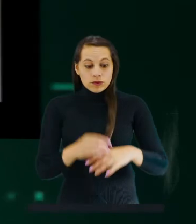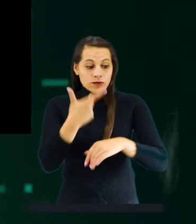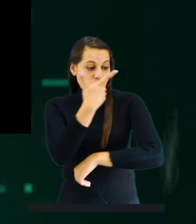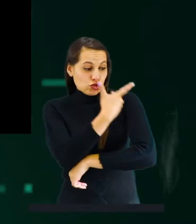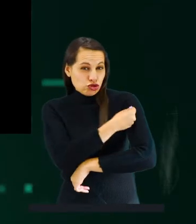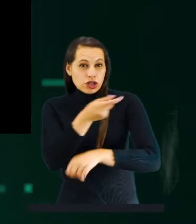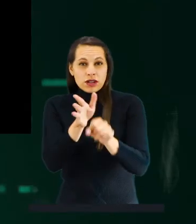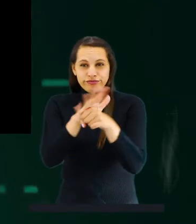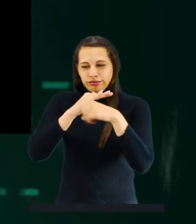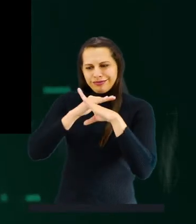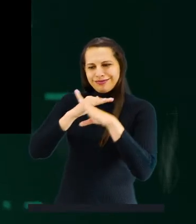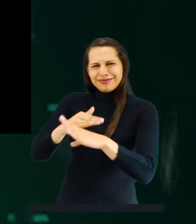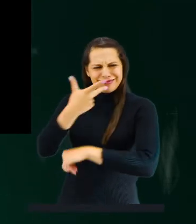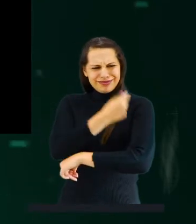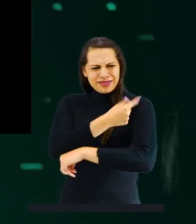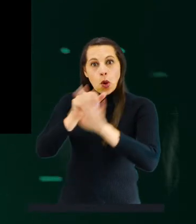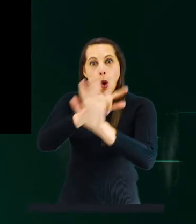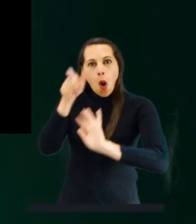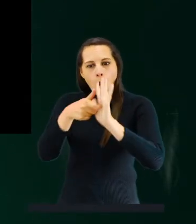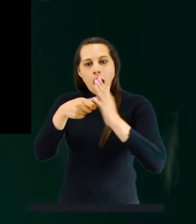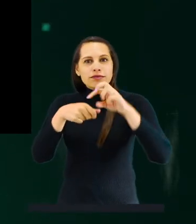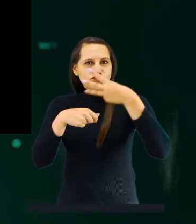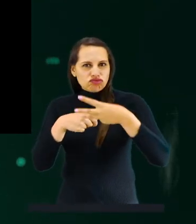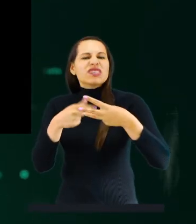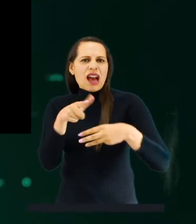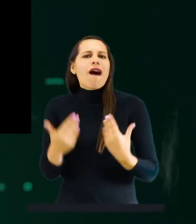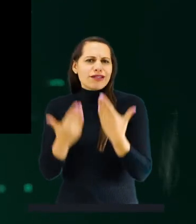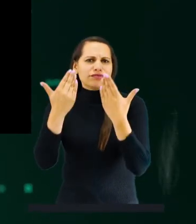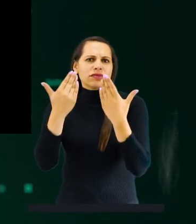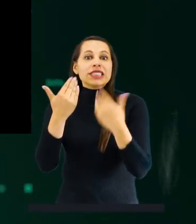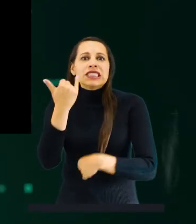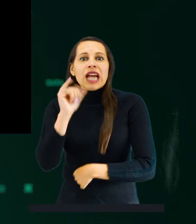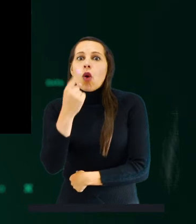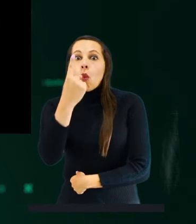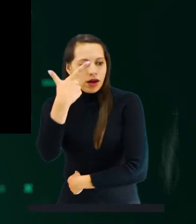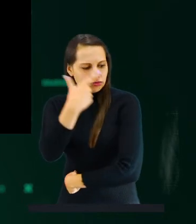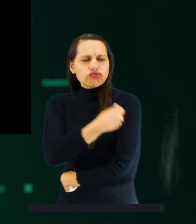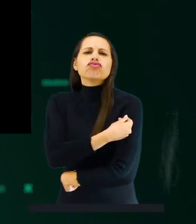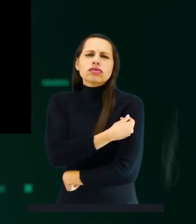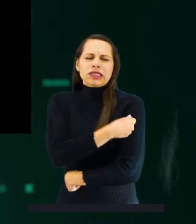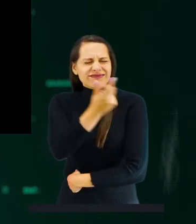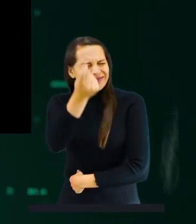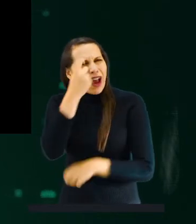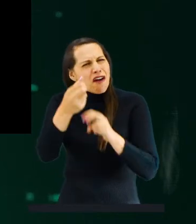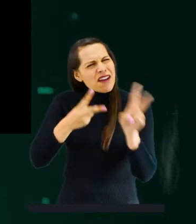Recibiendo el esquema de vacunación completo contra el COVID-19, garantizas que la efectividad del biológico sea completa. Si